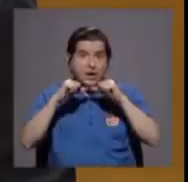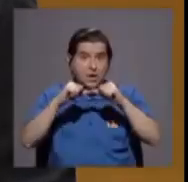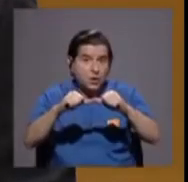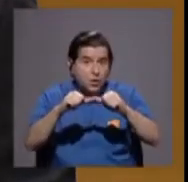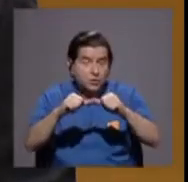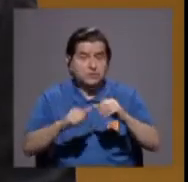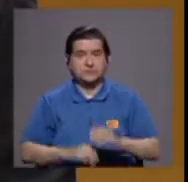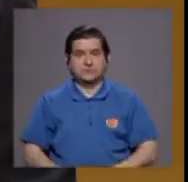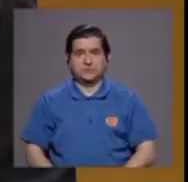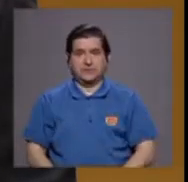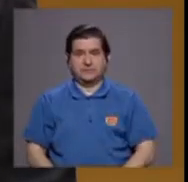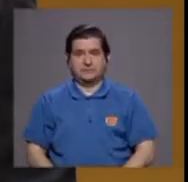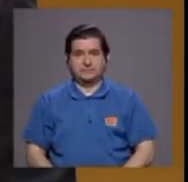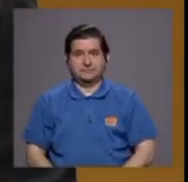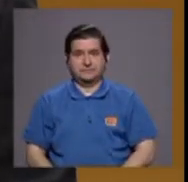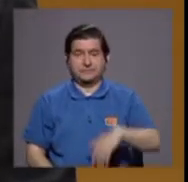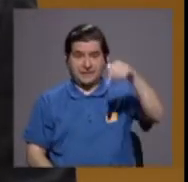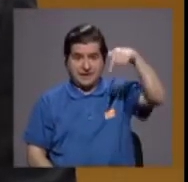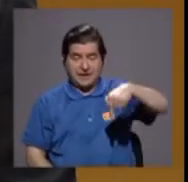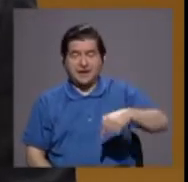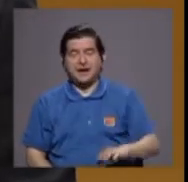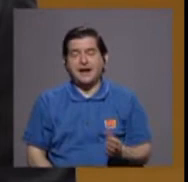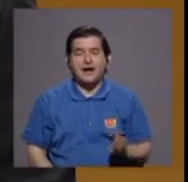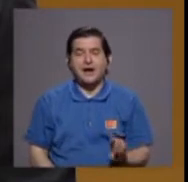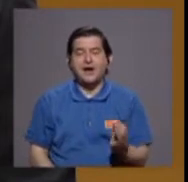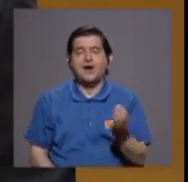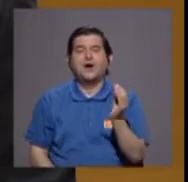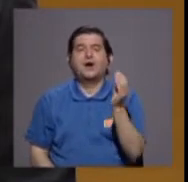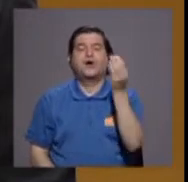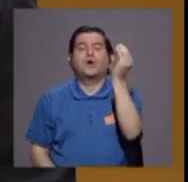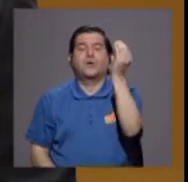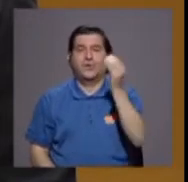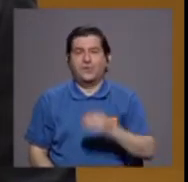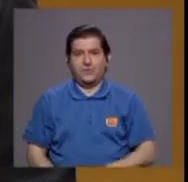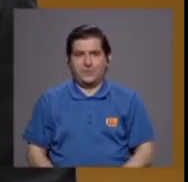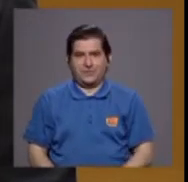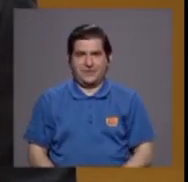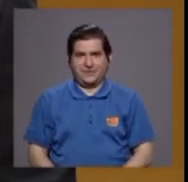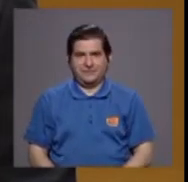Continuamos con el joven